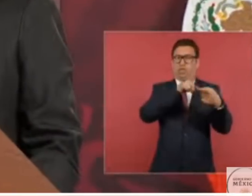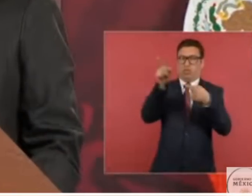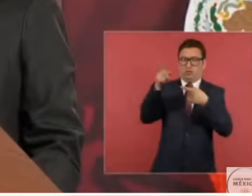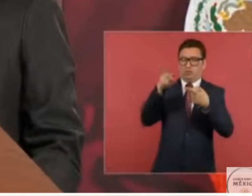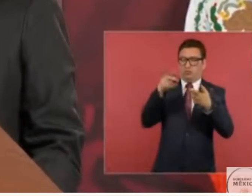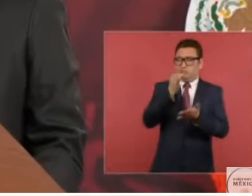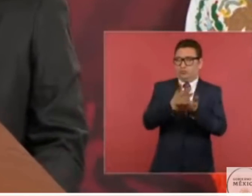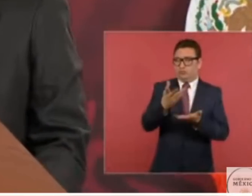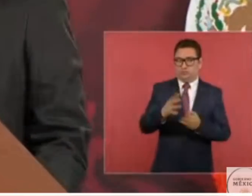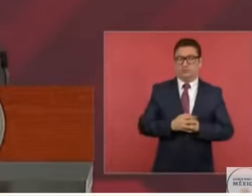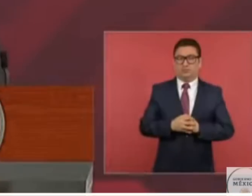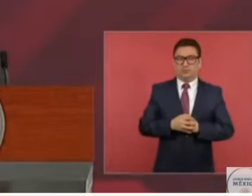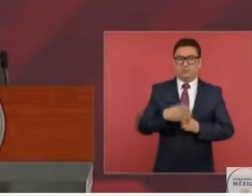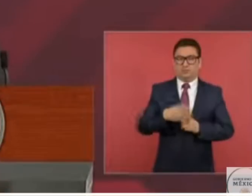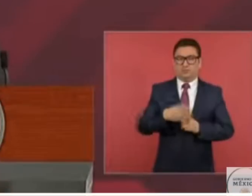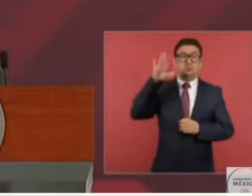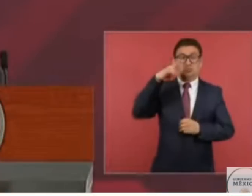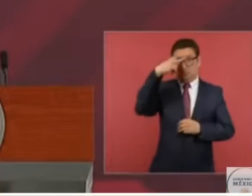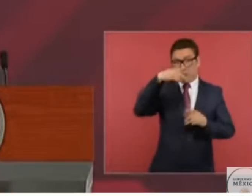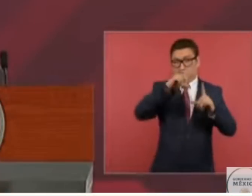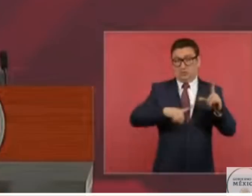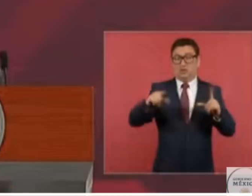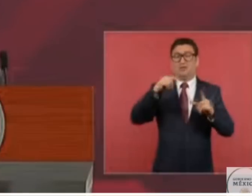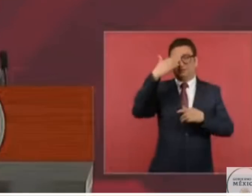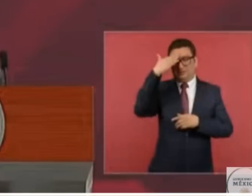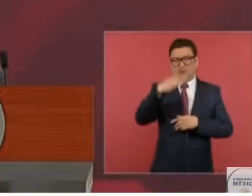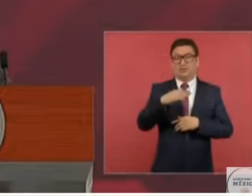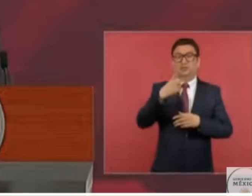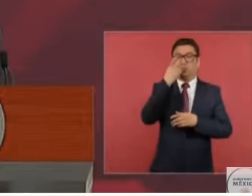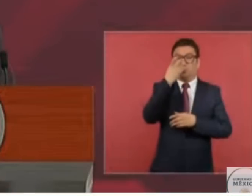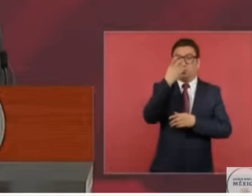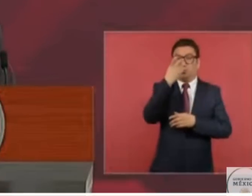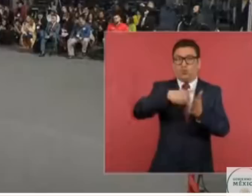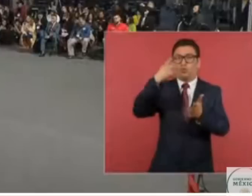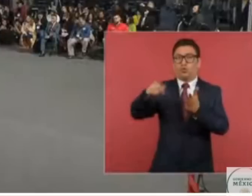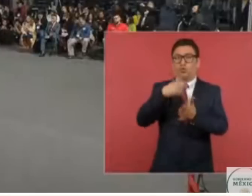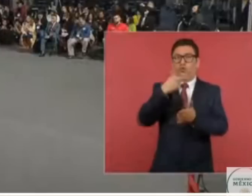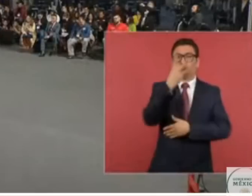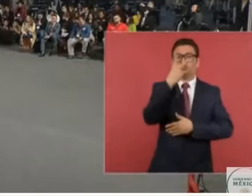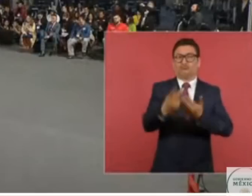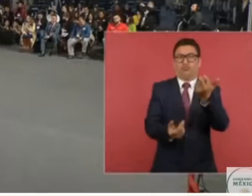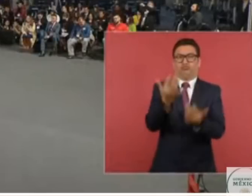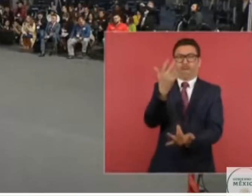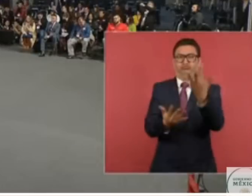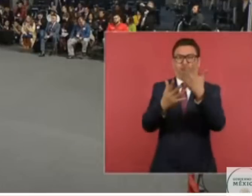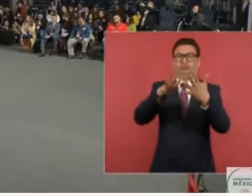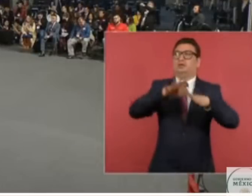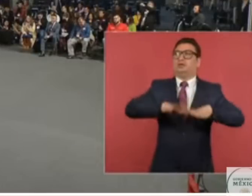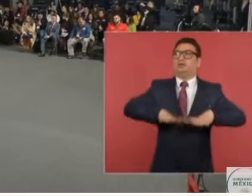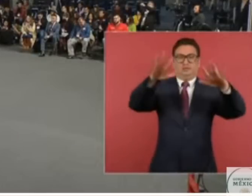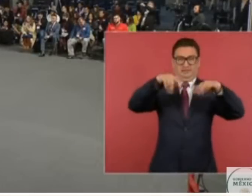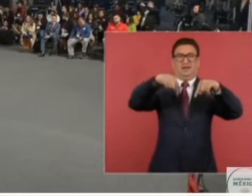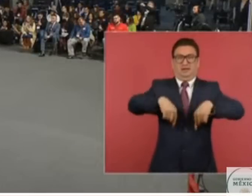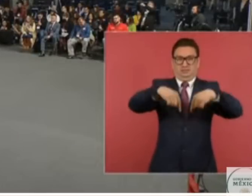Por eso, dos veces quemaron aquí el palacio. Este palacio lo han quemado tres